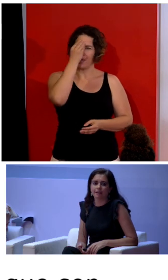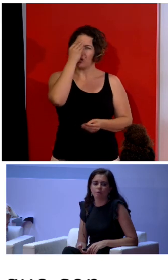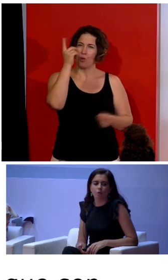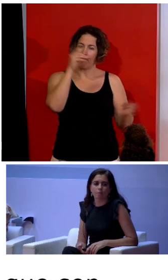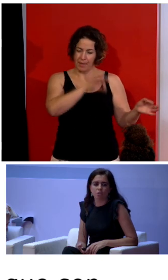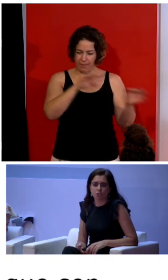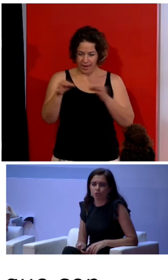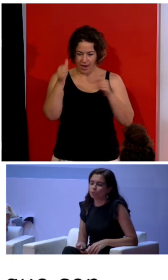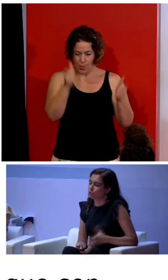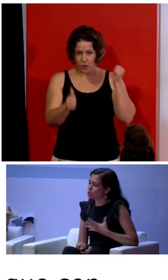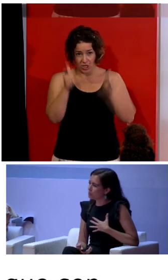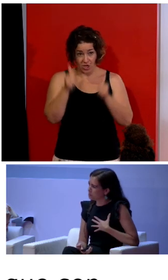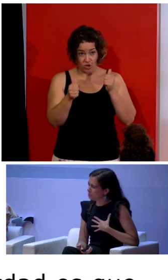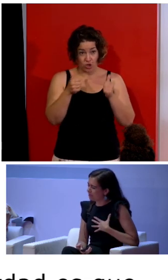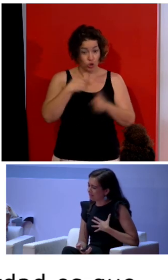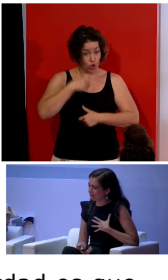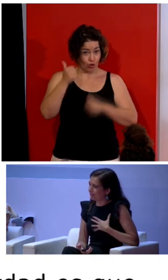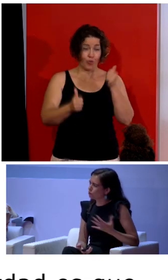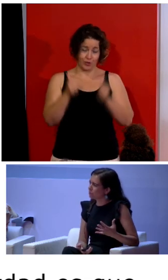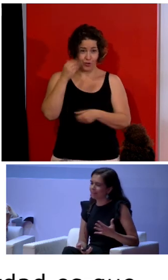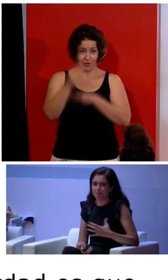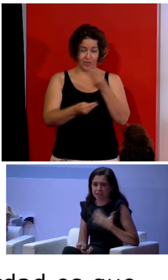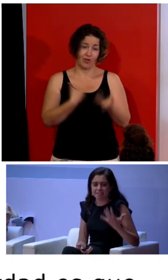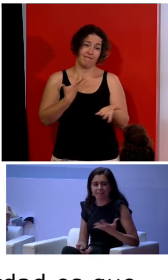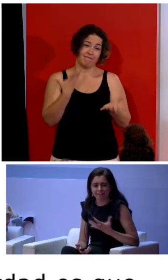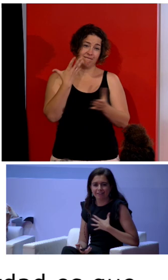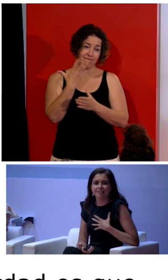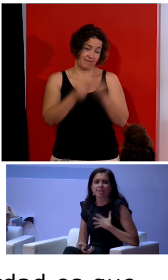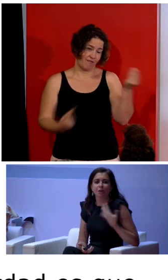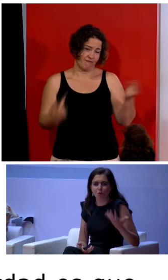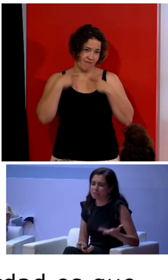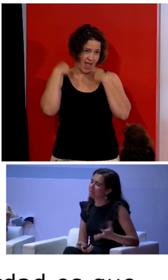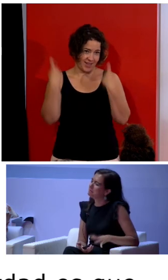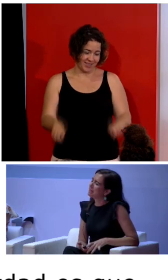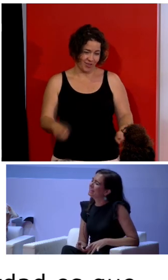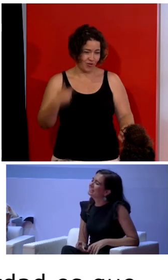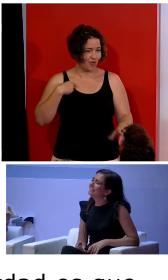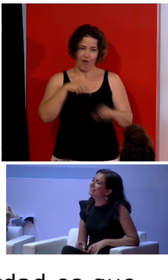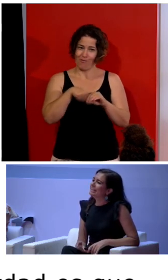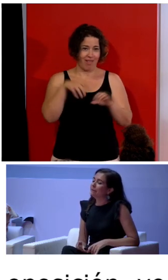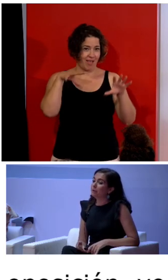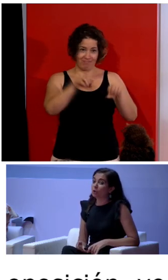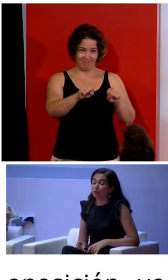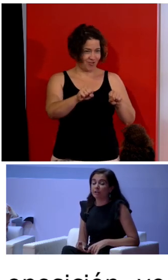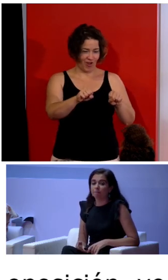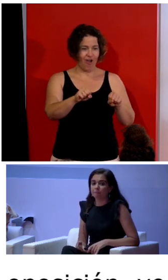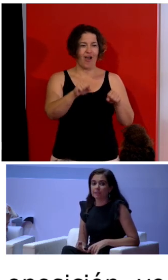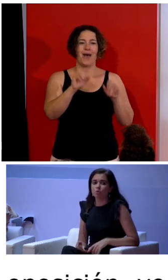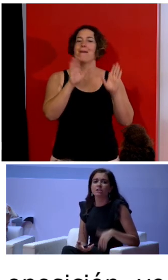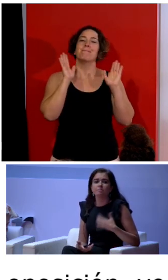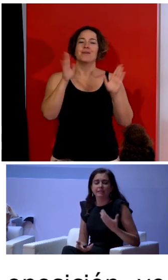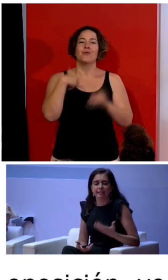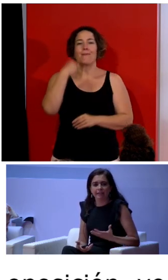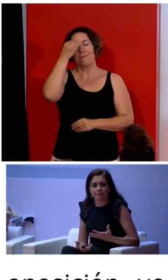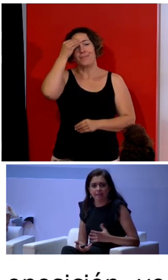prepararte una oposición, yo soy opositora, frustrada, fracasada, es decir, no conseguí mi plaza, pero creo que es